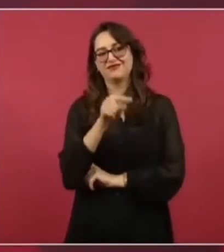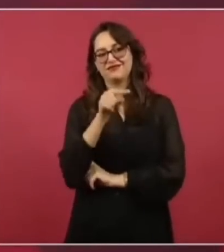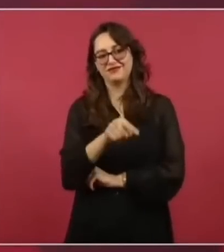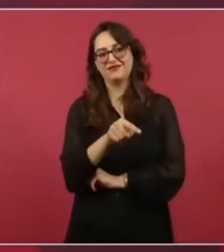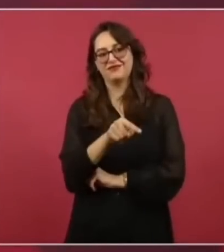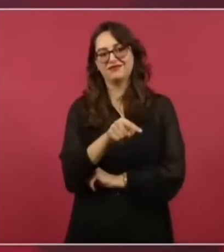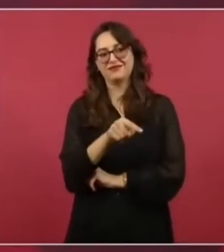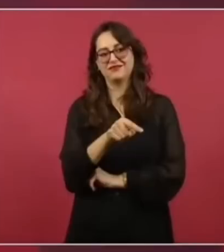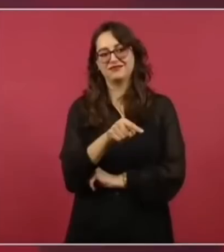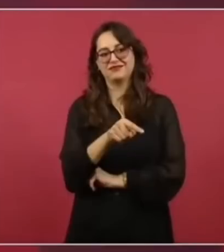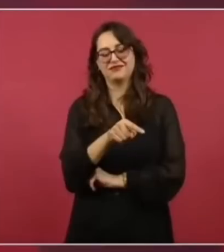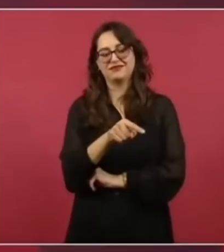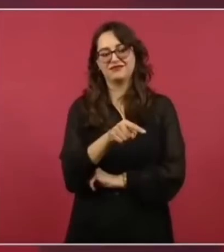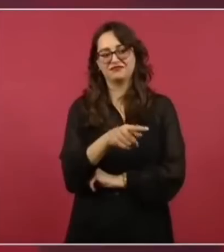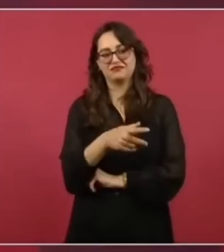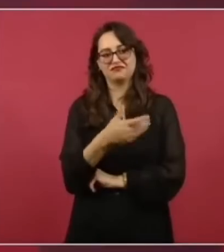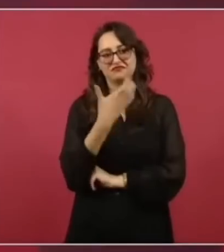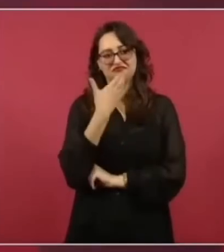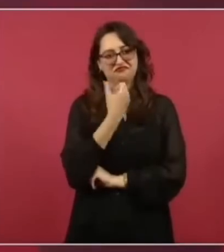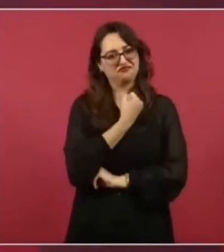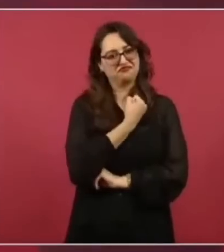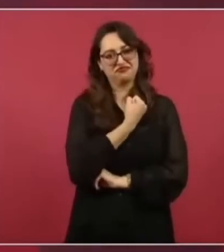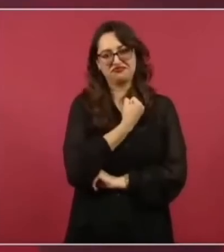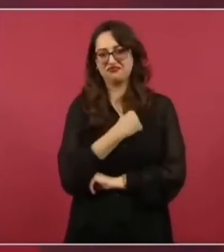Fue el Toro,